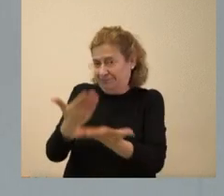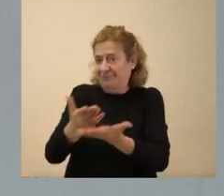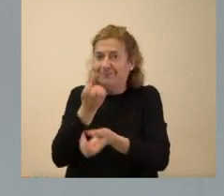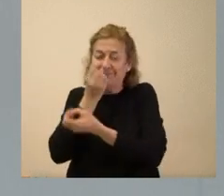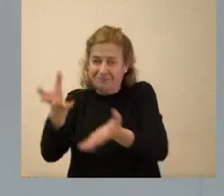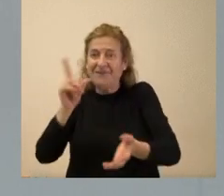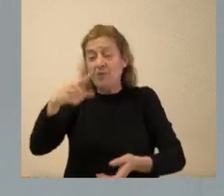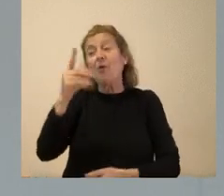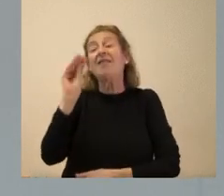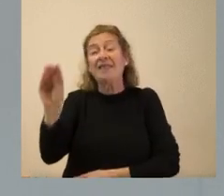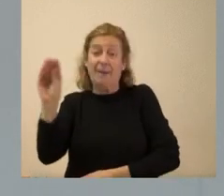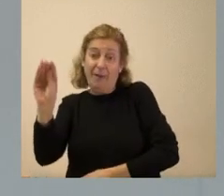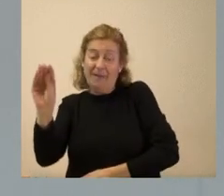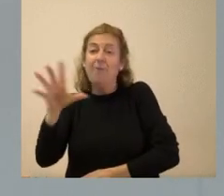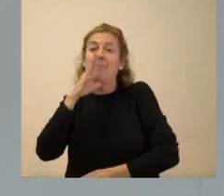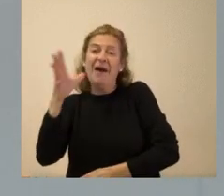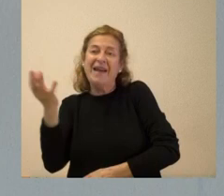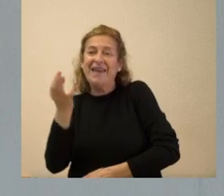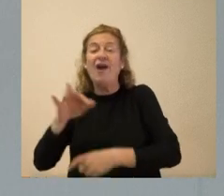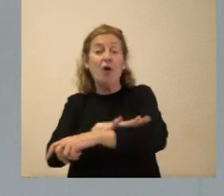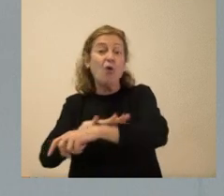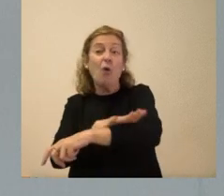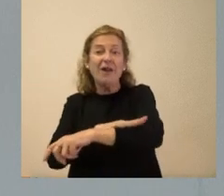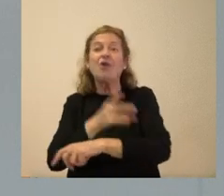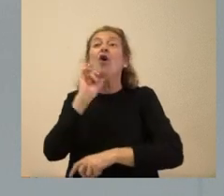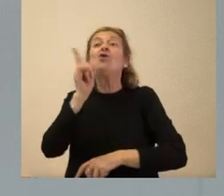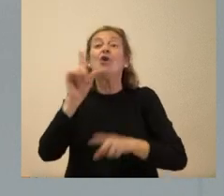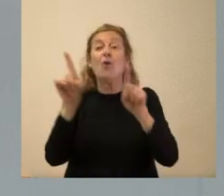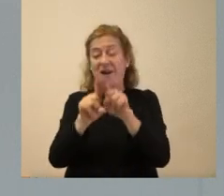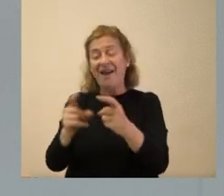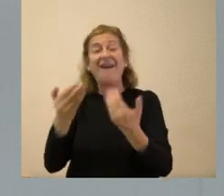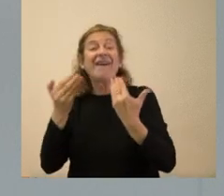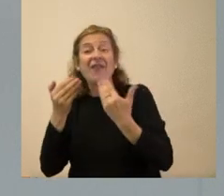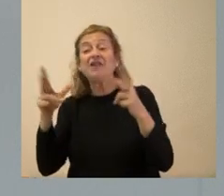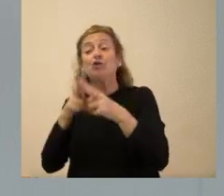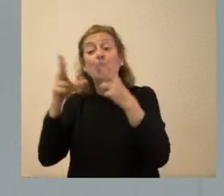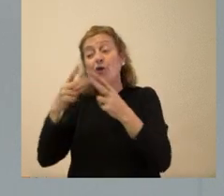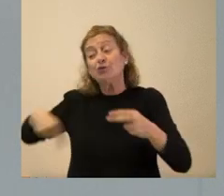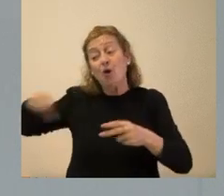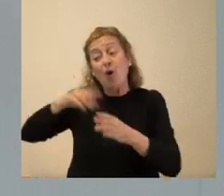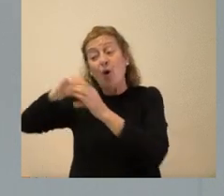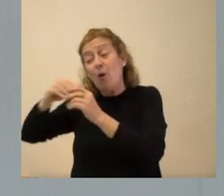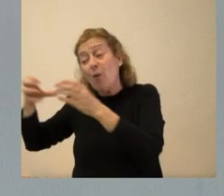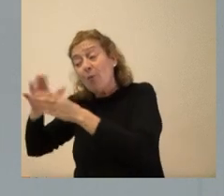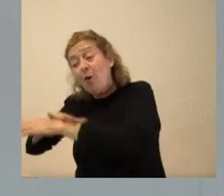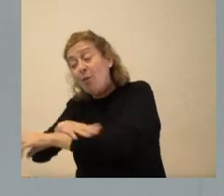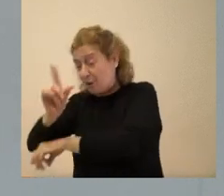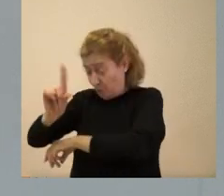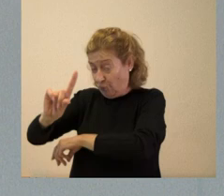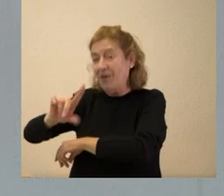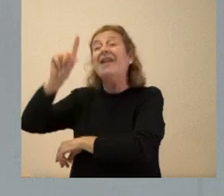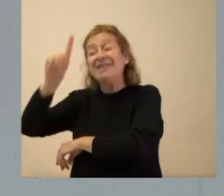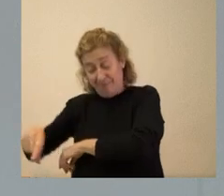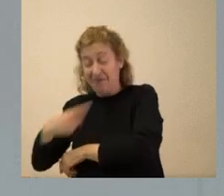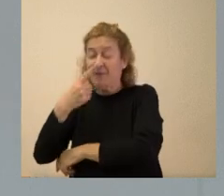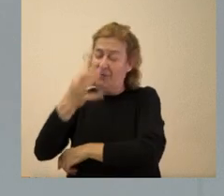un llamamiento al hecho de que el gobierno no solamente tiene que estar agradecido a sus socios parlamentarios al menos en este caso podía